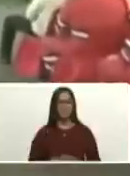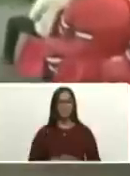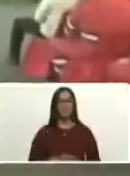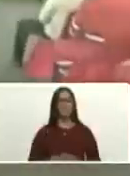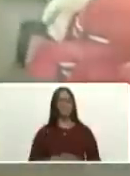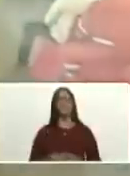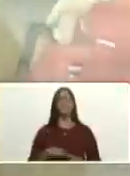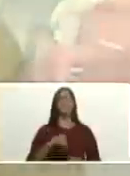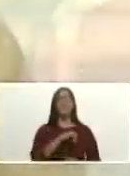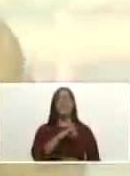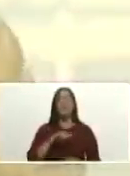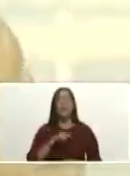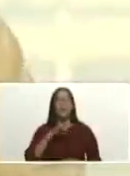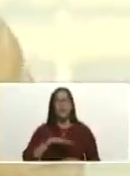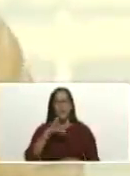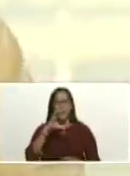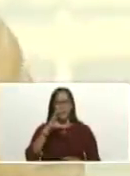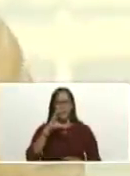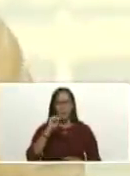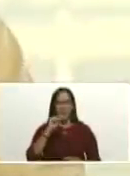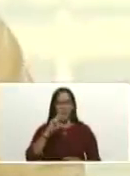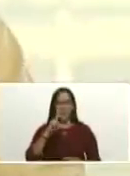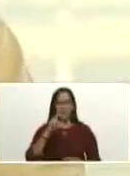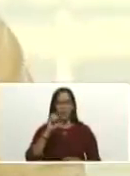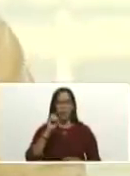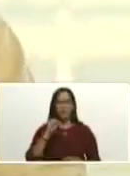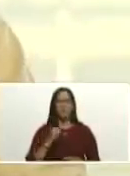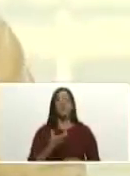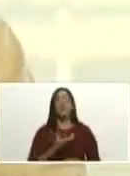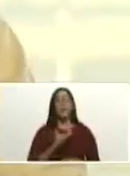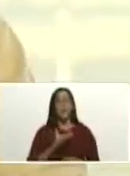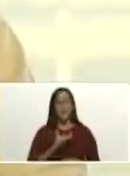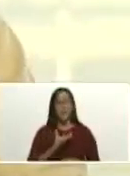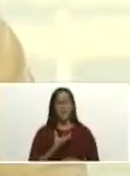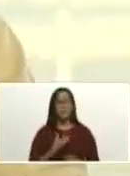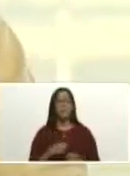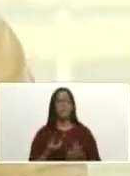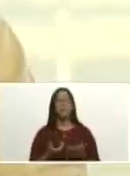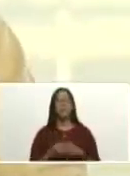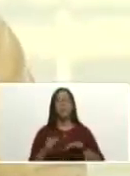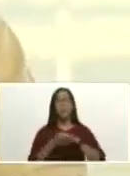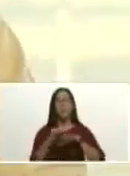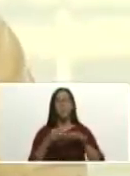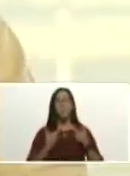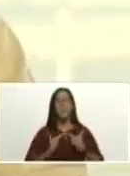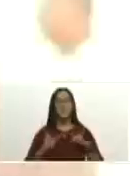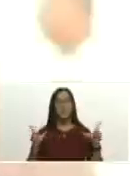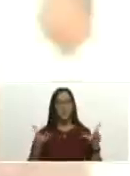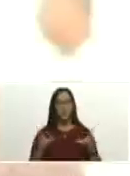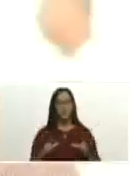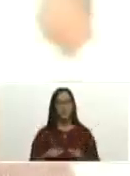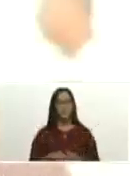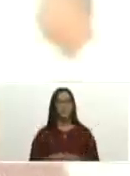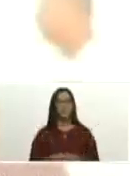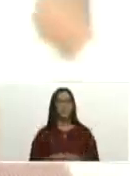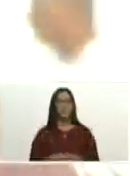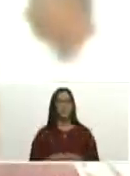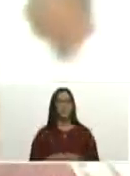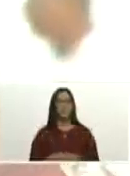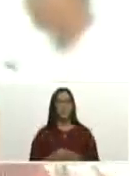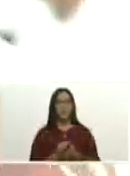Igualmente está Carlos Requena, alcalde del municipio Libertador de Temblador. Camarada